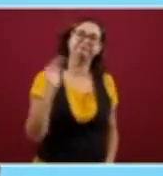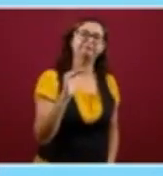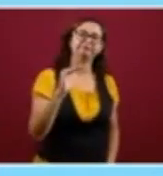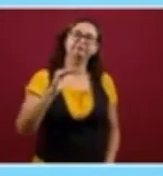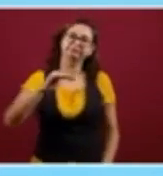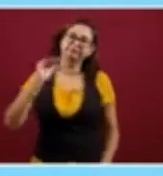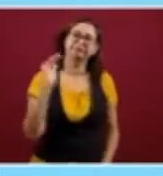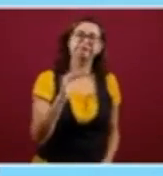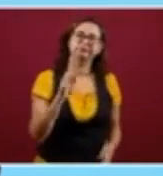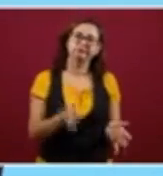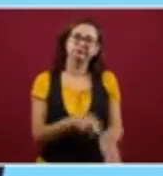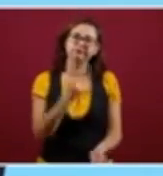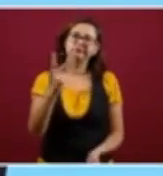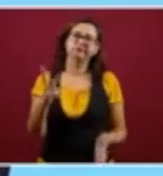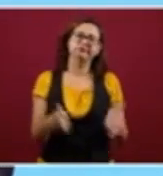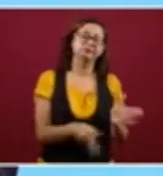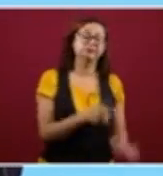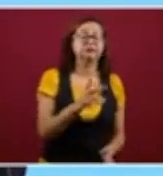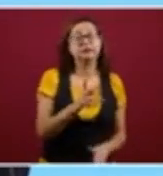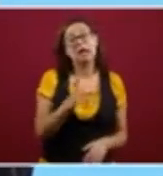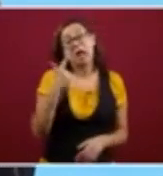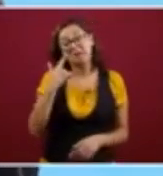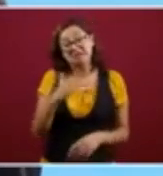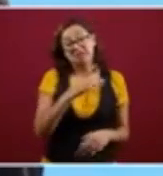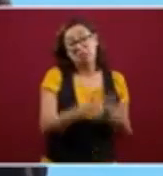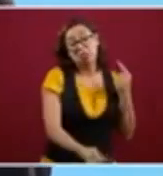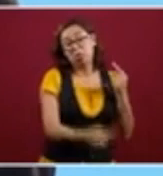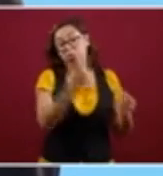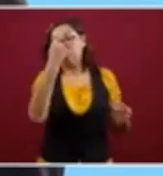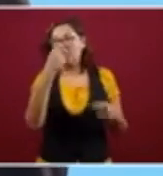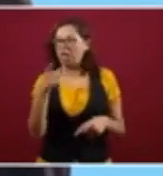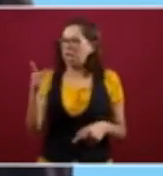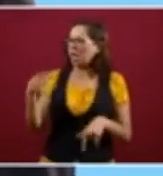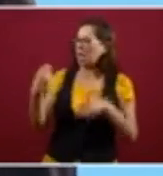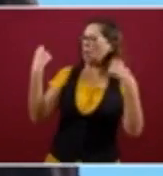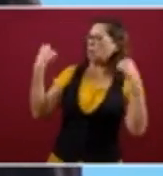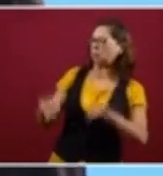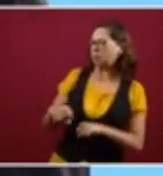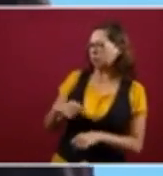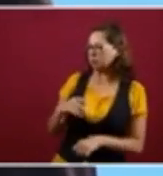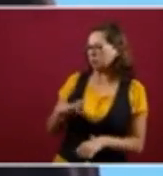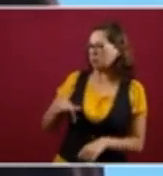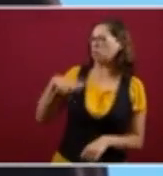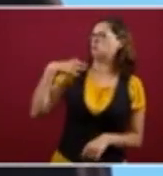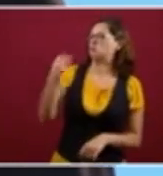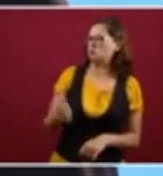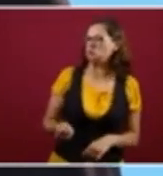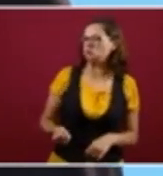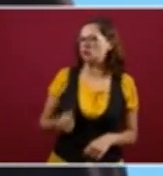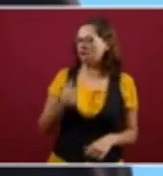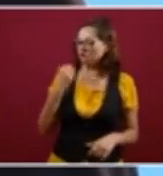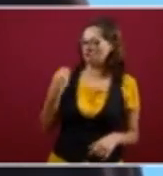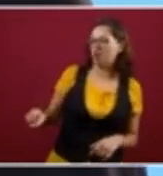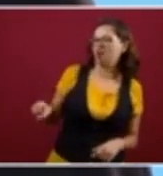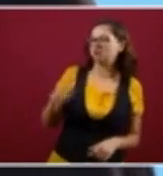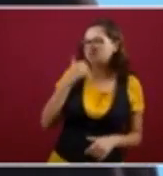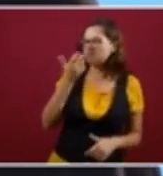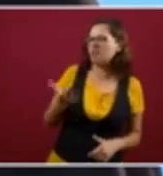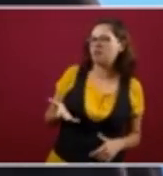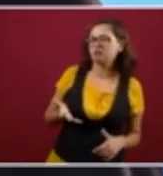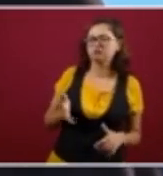autoritarios y de prepotentes y de querer imponer las